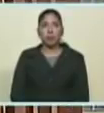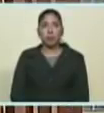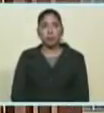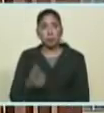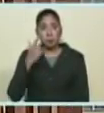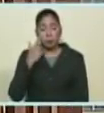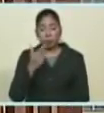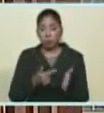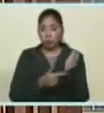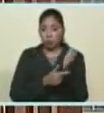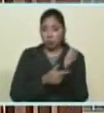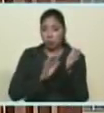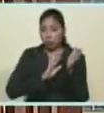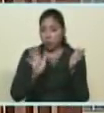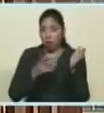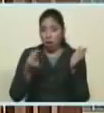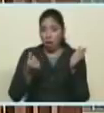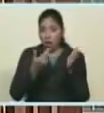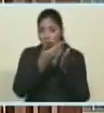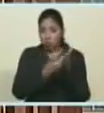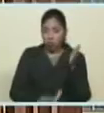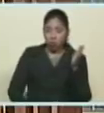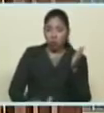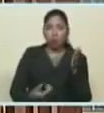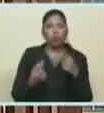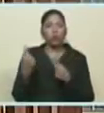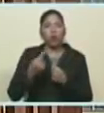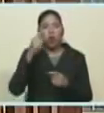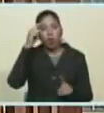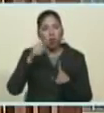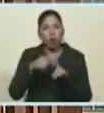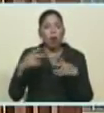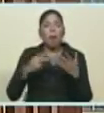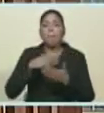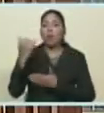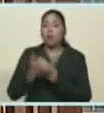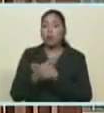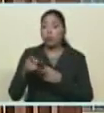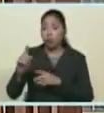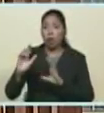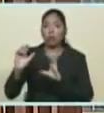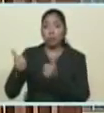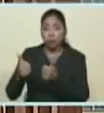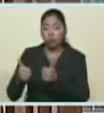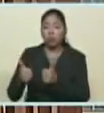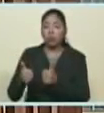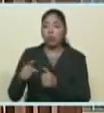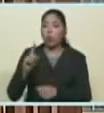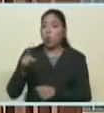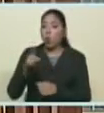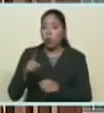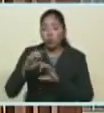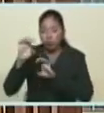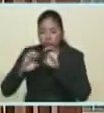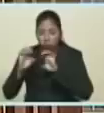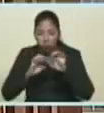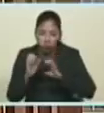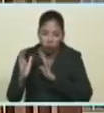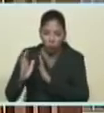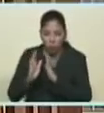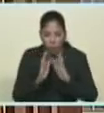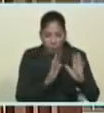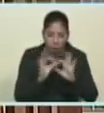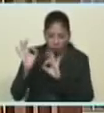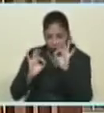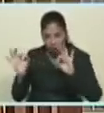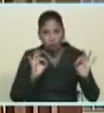los recursos. Esto es solo para proyectos, para que empiecen ustedes a afinar, afinar,